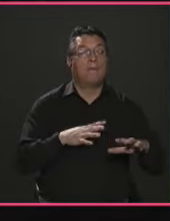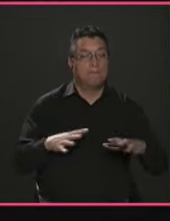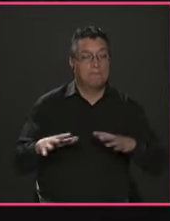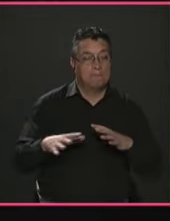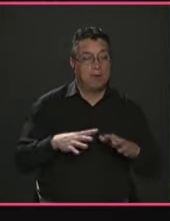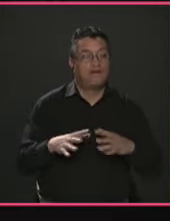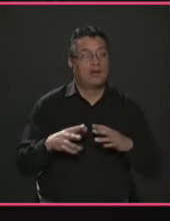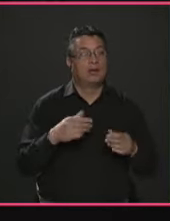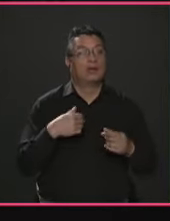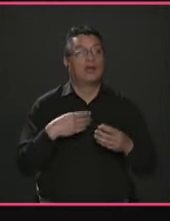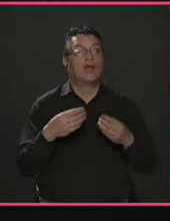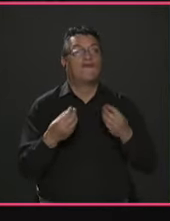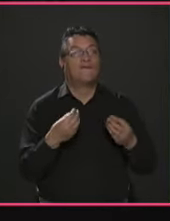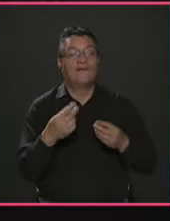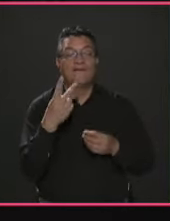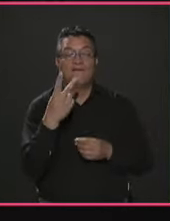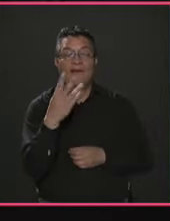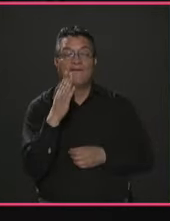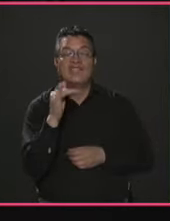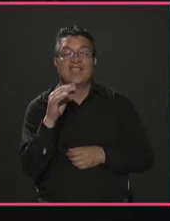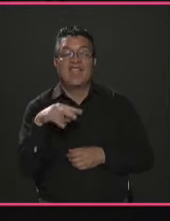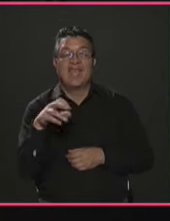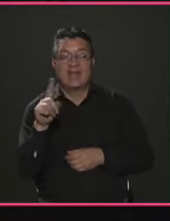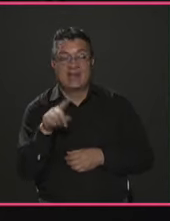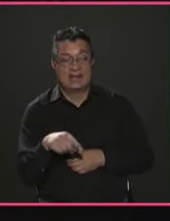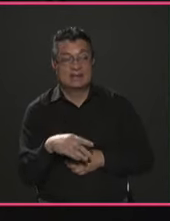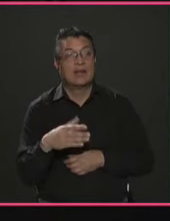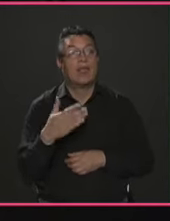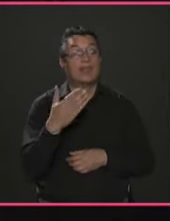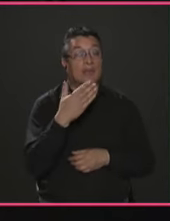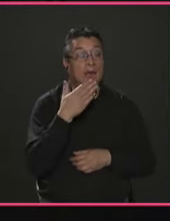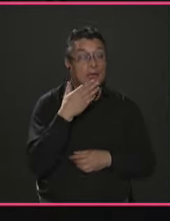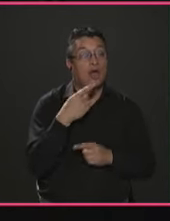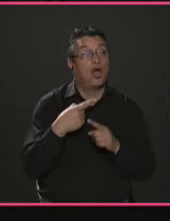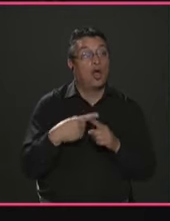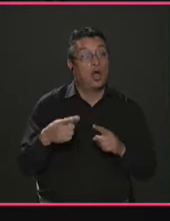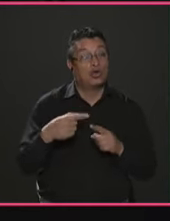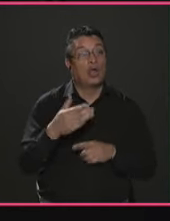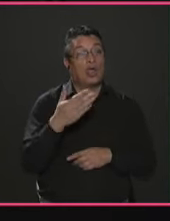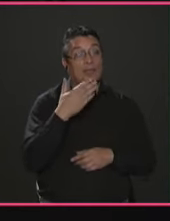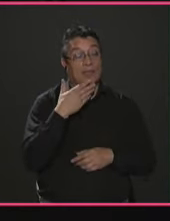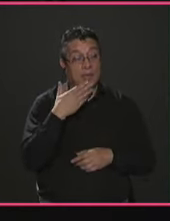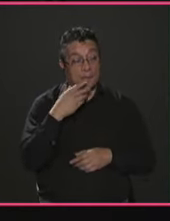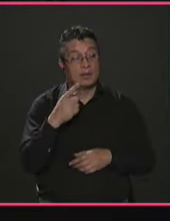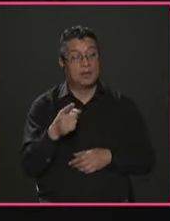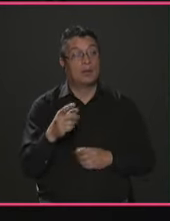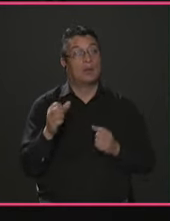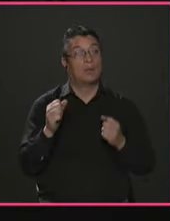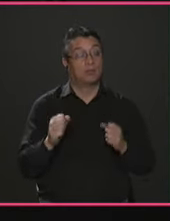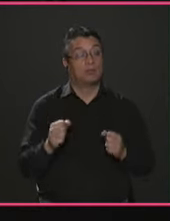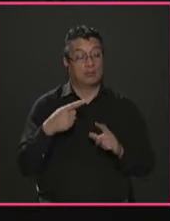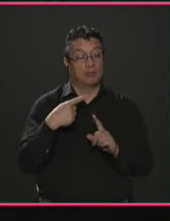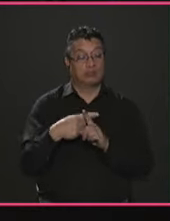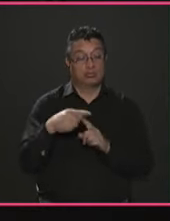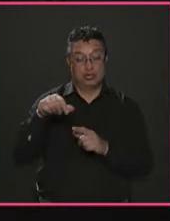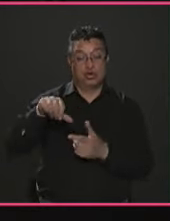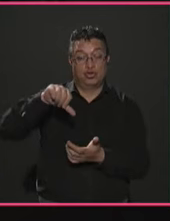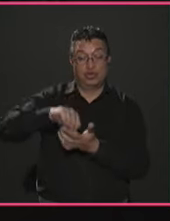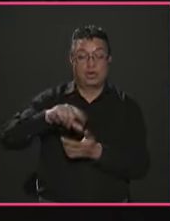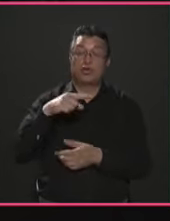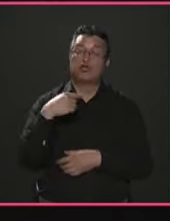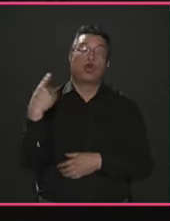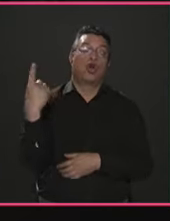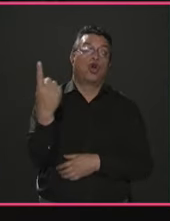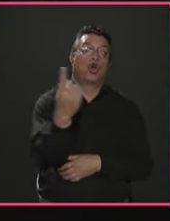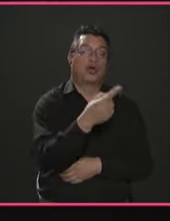mover bienes lo otro es que no solamente se en en esta ciudad sino que en toda